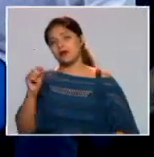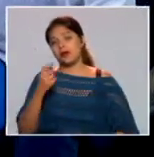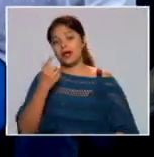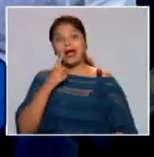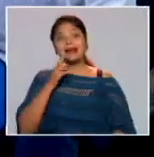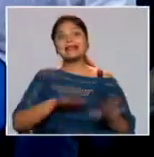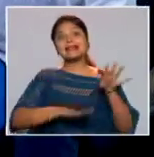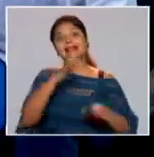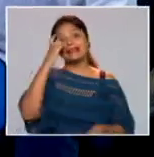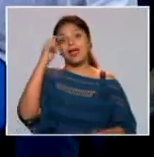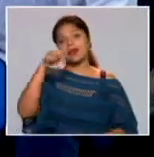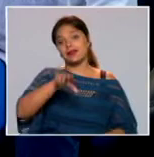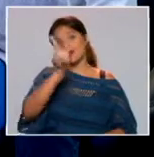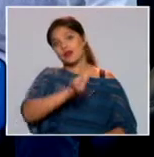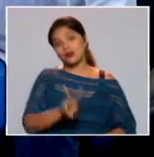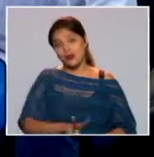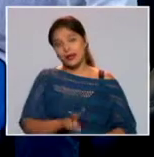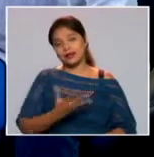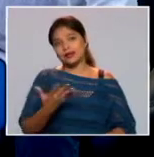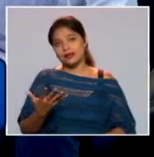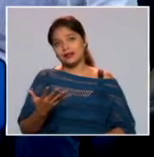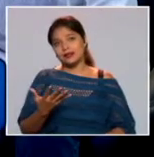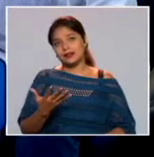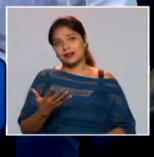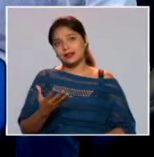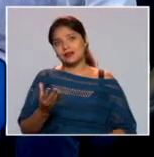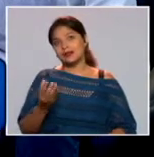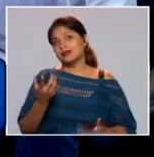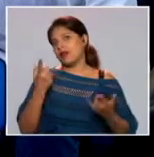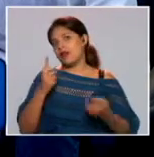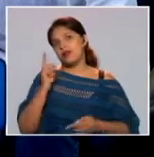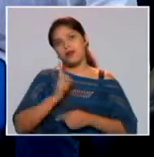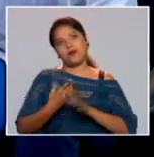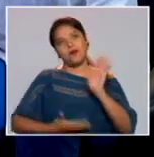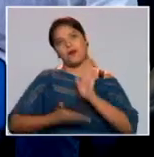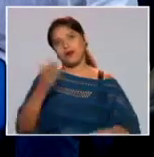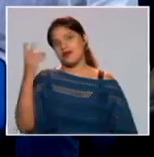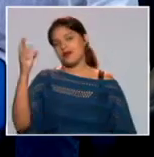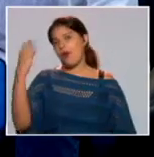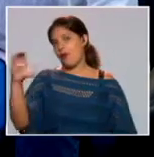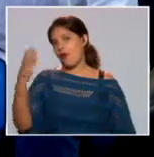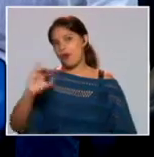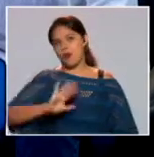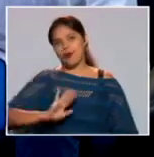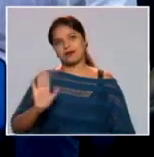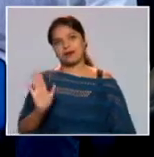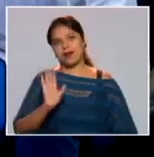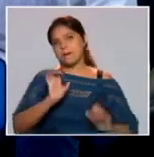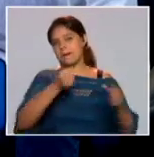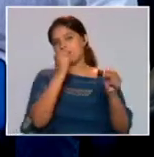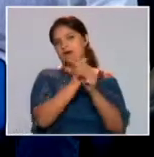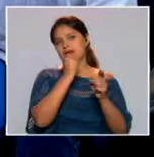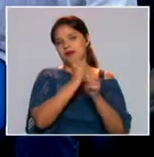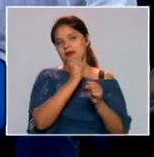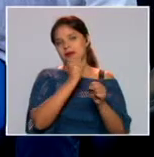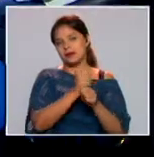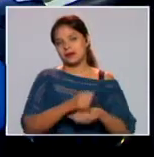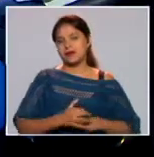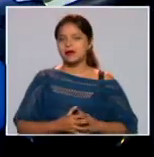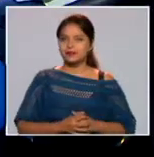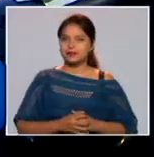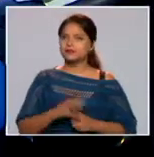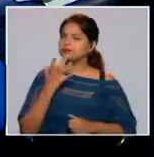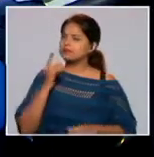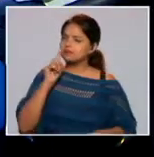15 días acá y toca volver porque hay que ponerse al frente también del cañón